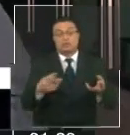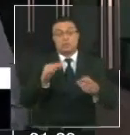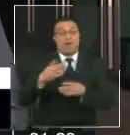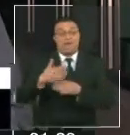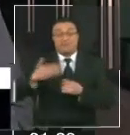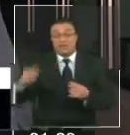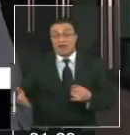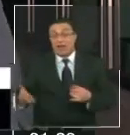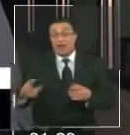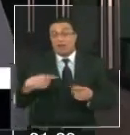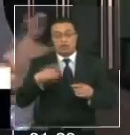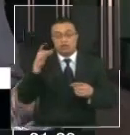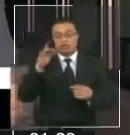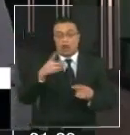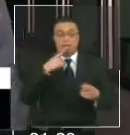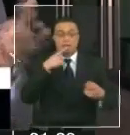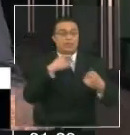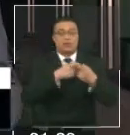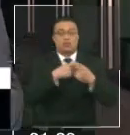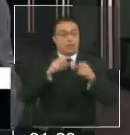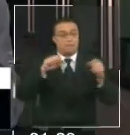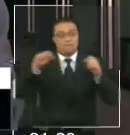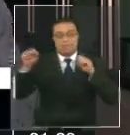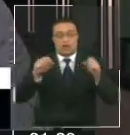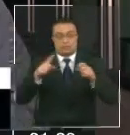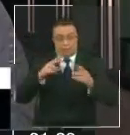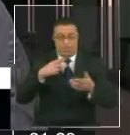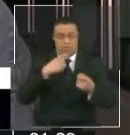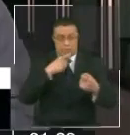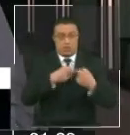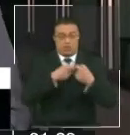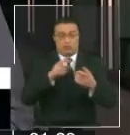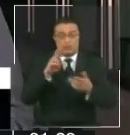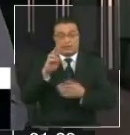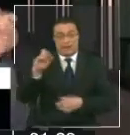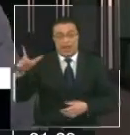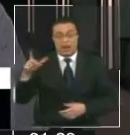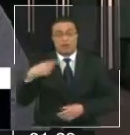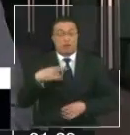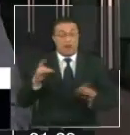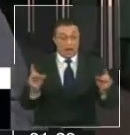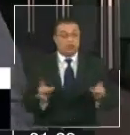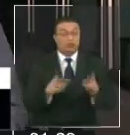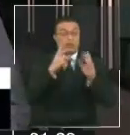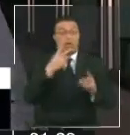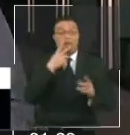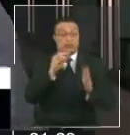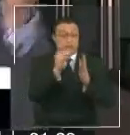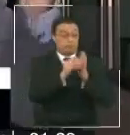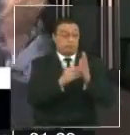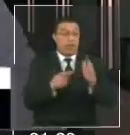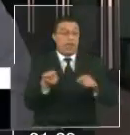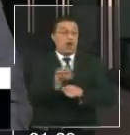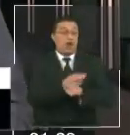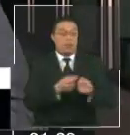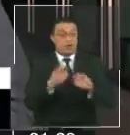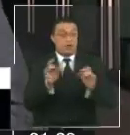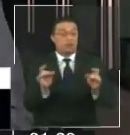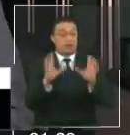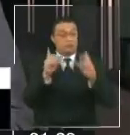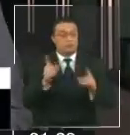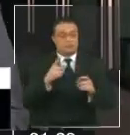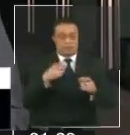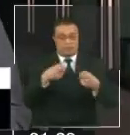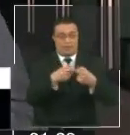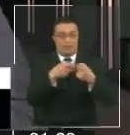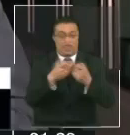esta no es solamente una discusión política o académica, es una discusión real. Creo que no es casualidad que lo estemos viendo en las cifras económicas, en el debate